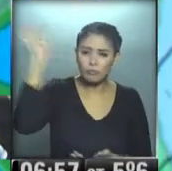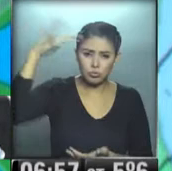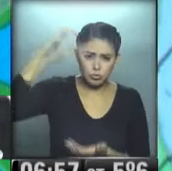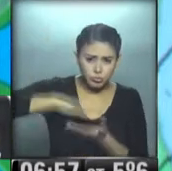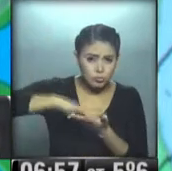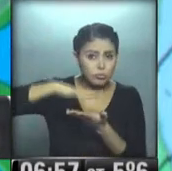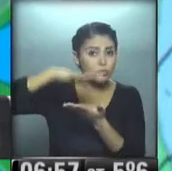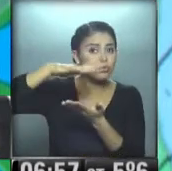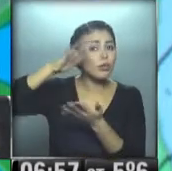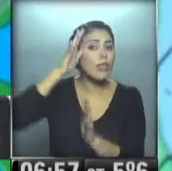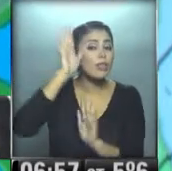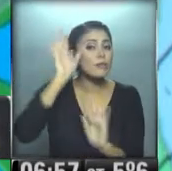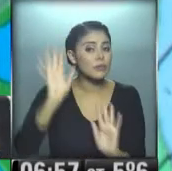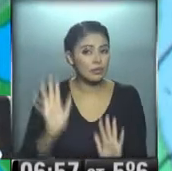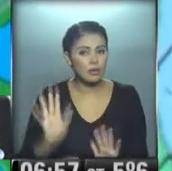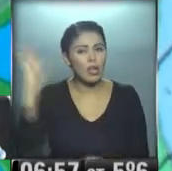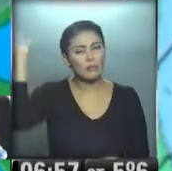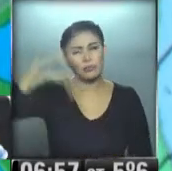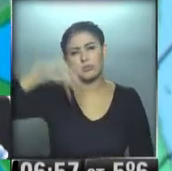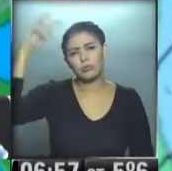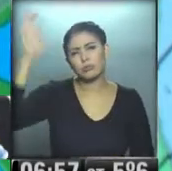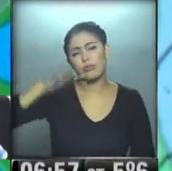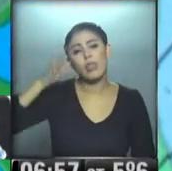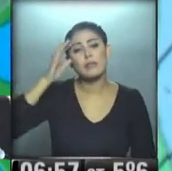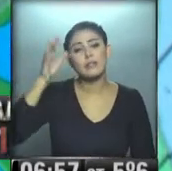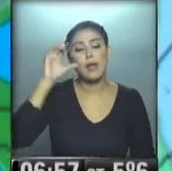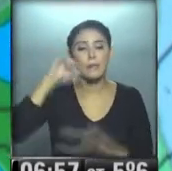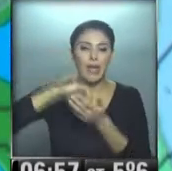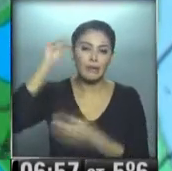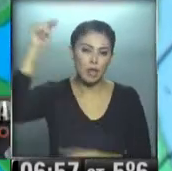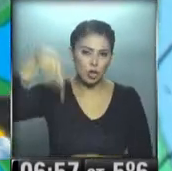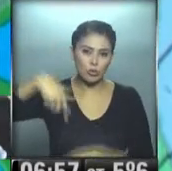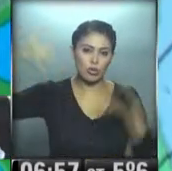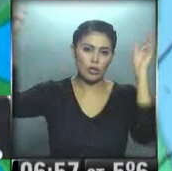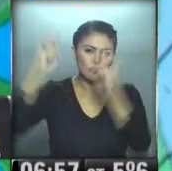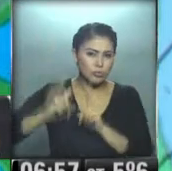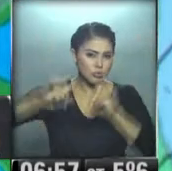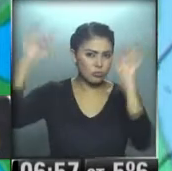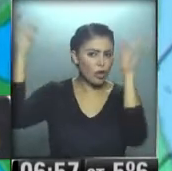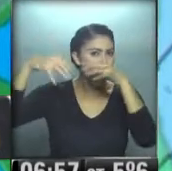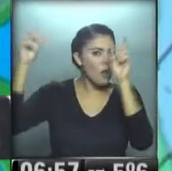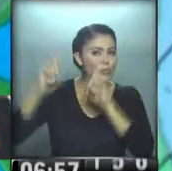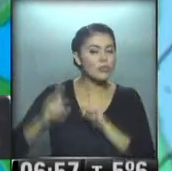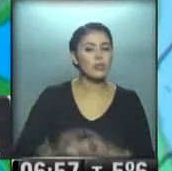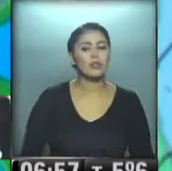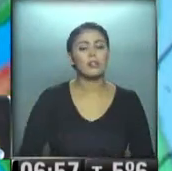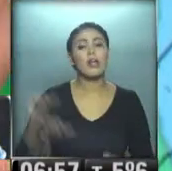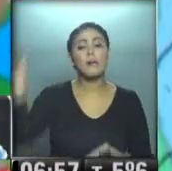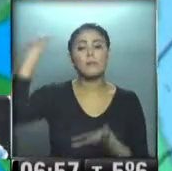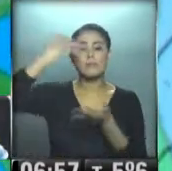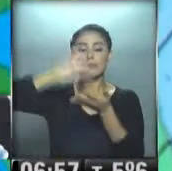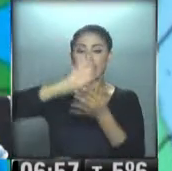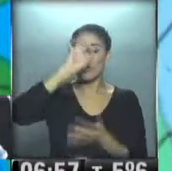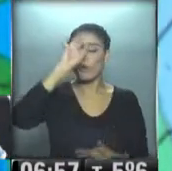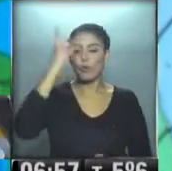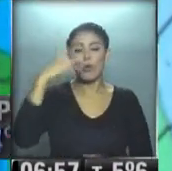muy grande, mucha lluvia. Y en el sur de Brasil, tormentones fuertes. Este de la República Oriental del